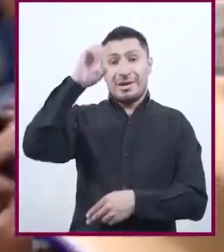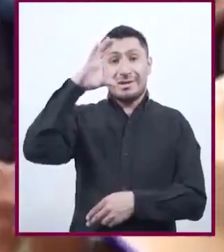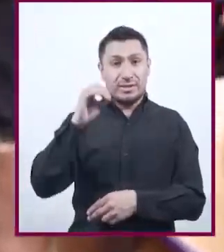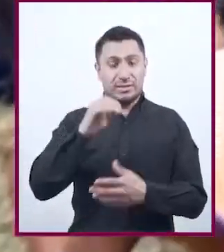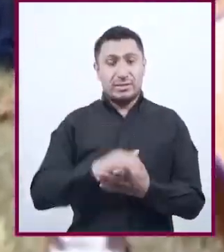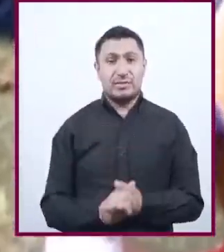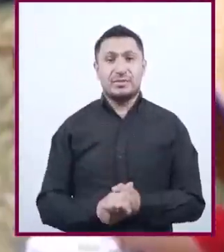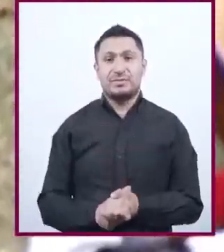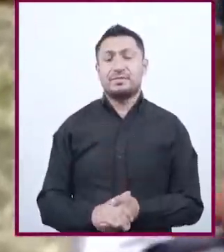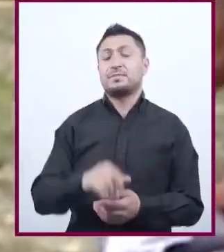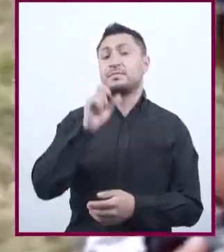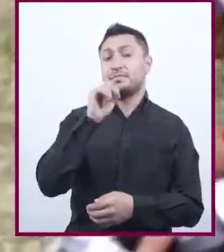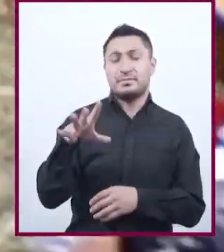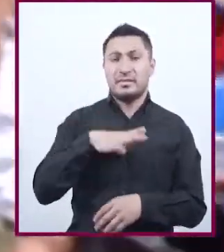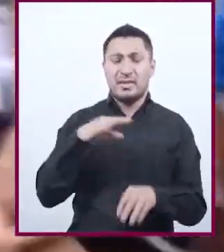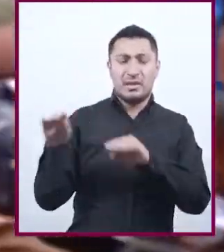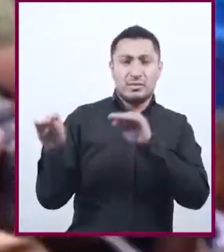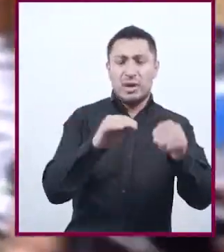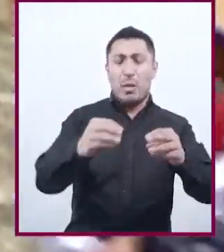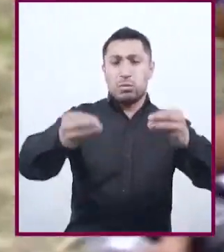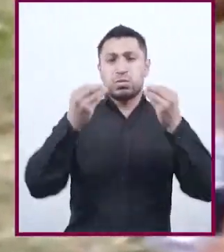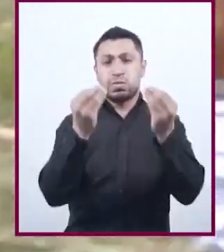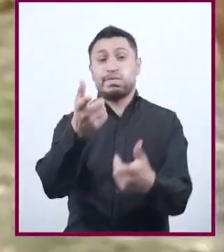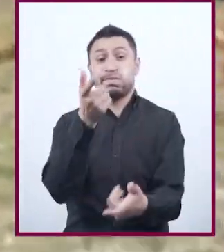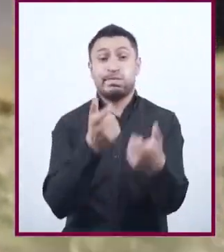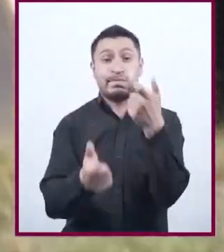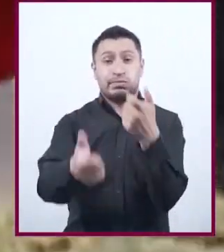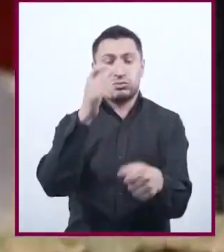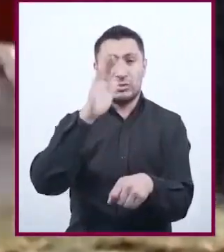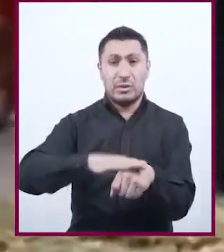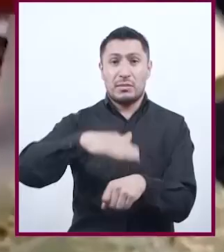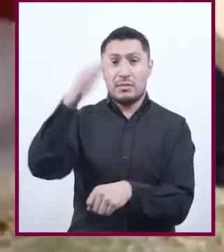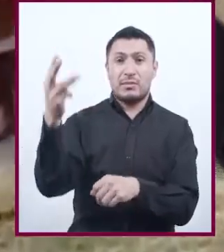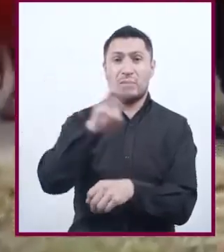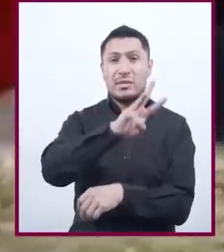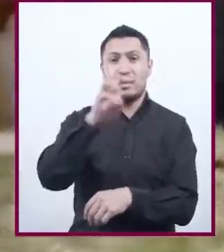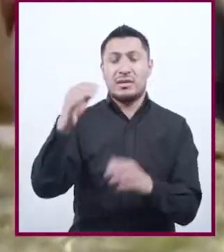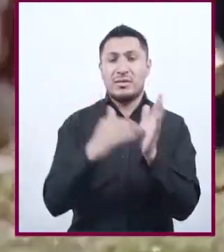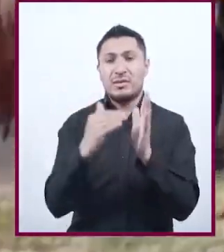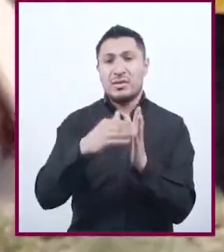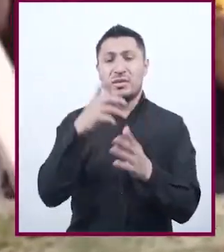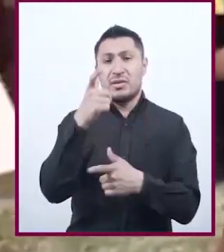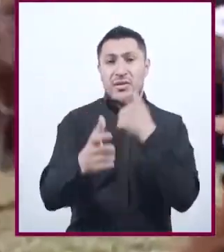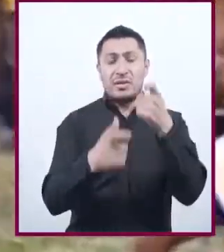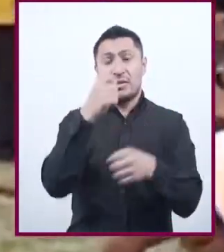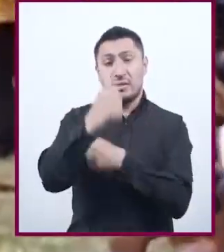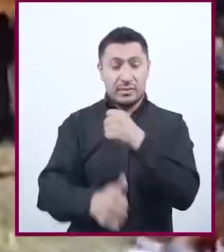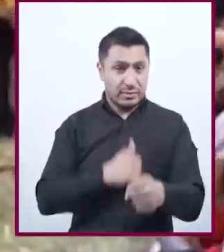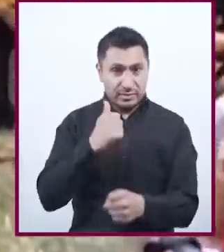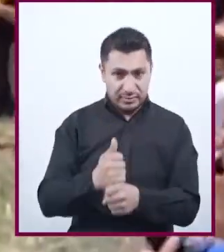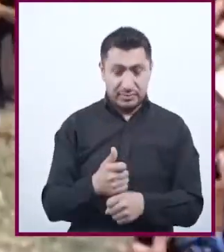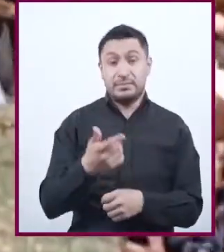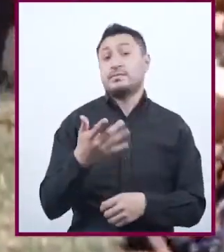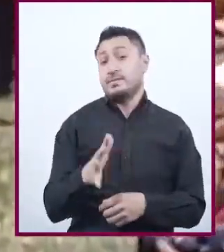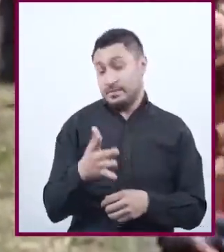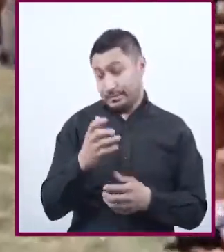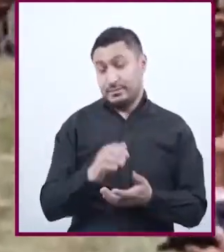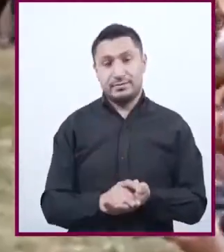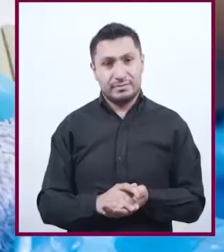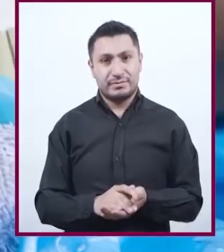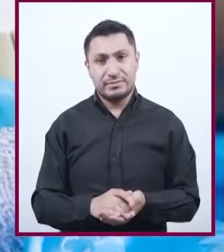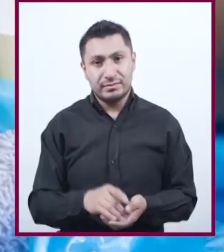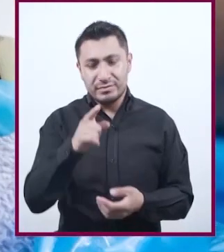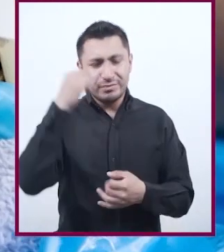UNESCO. Además de que mueve un montón de dinero, más de 300 millones de pesos cada año, bajita la